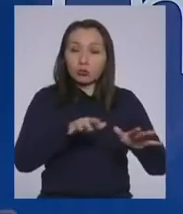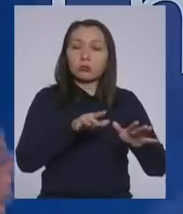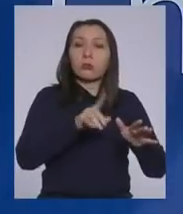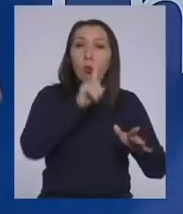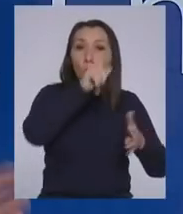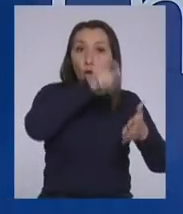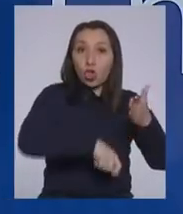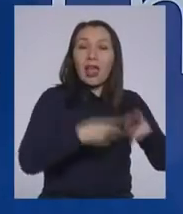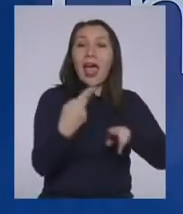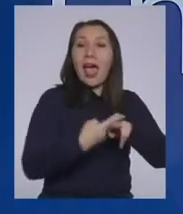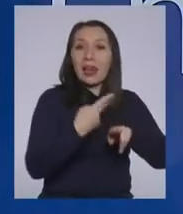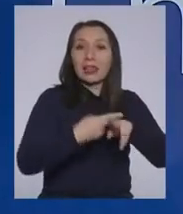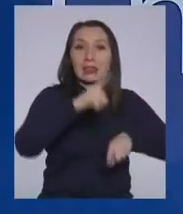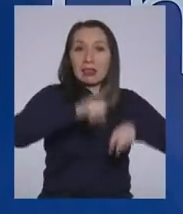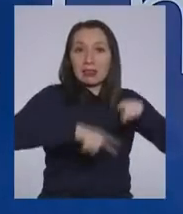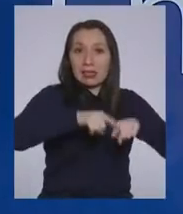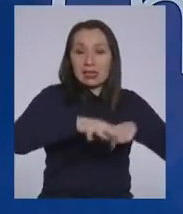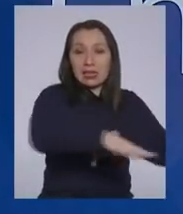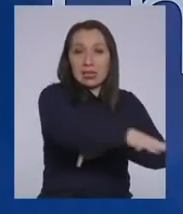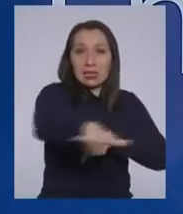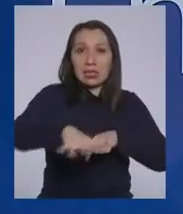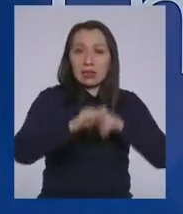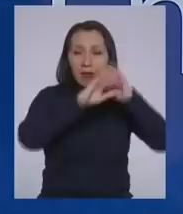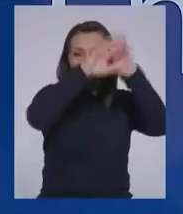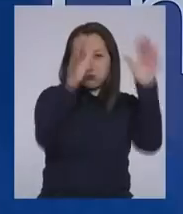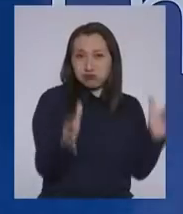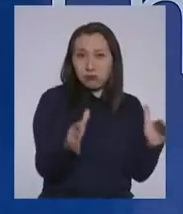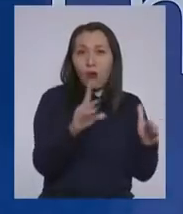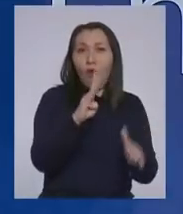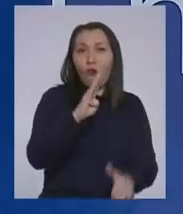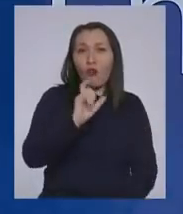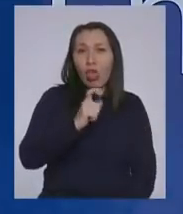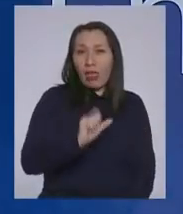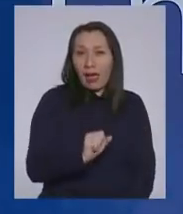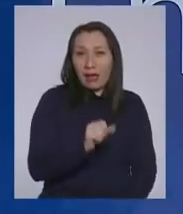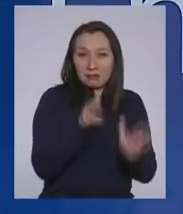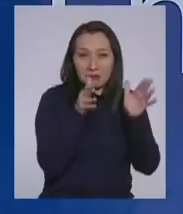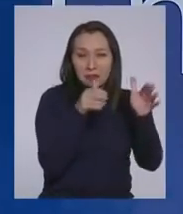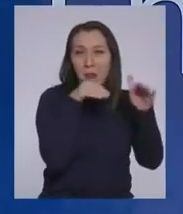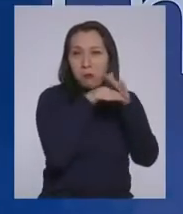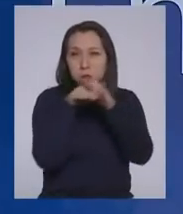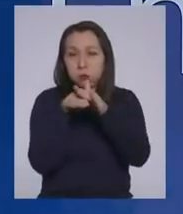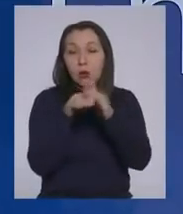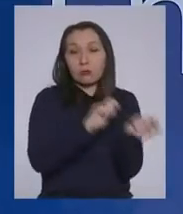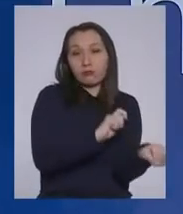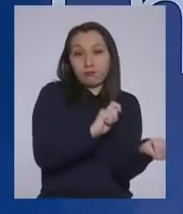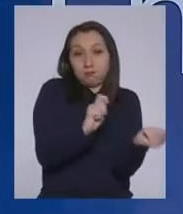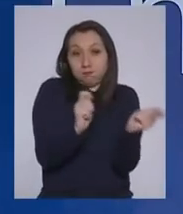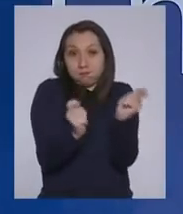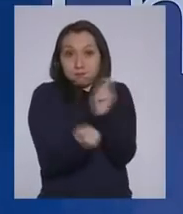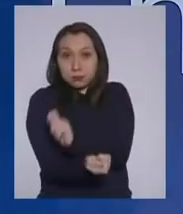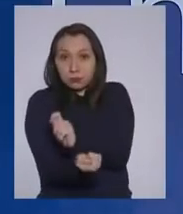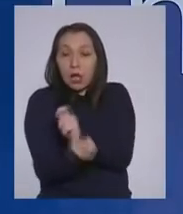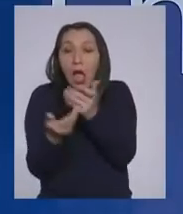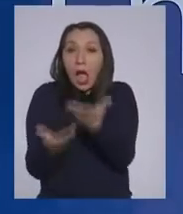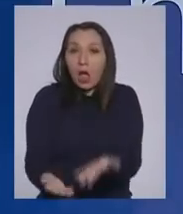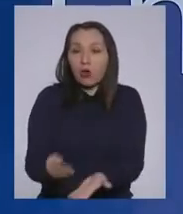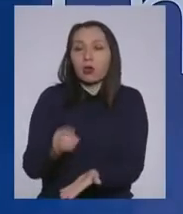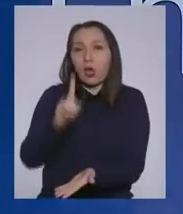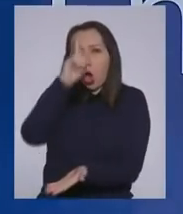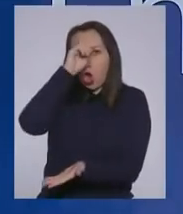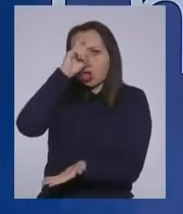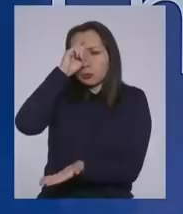contrato por un arriendo, por un espacio físico, por una bodega, y otra muy diferente es convertir esa bodega en un